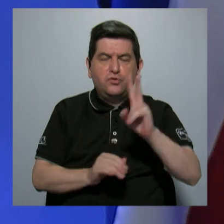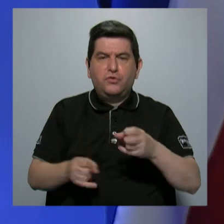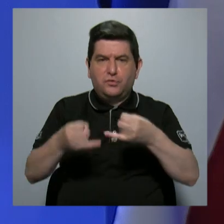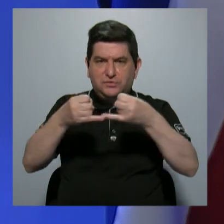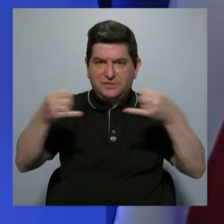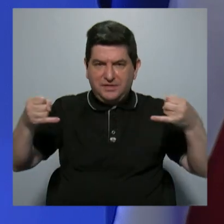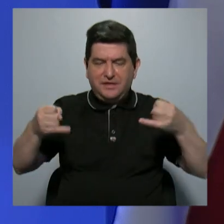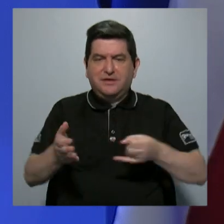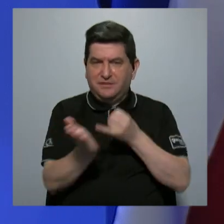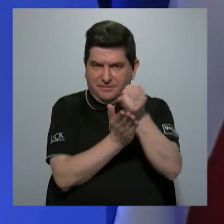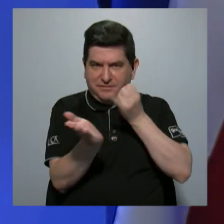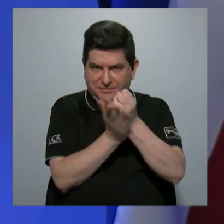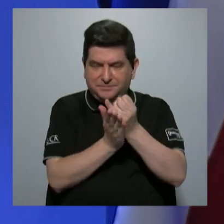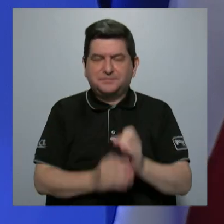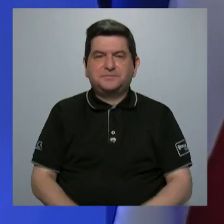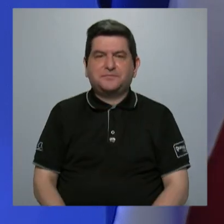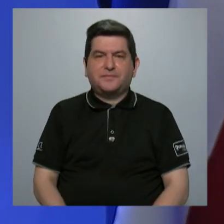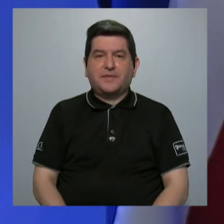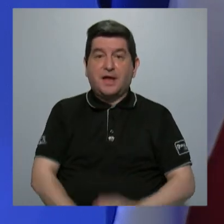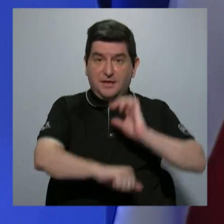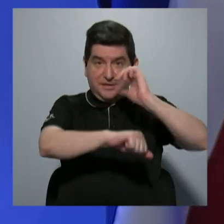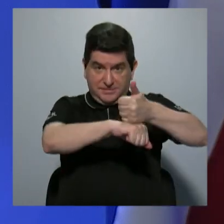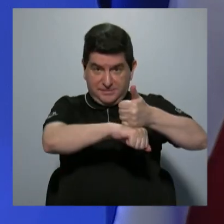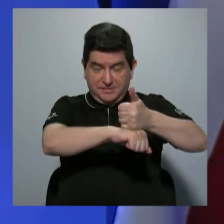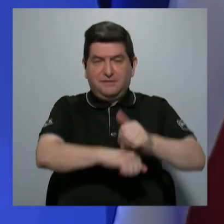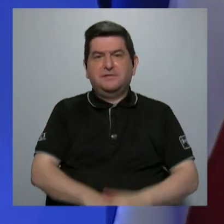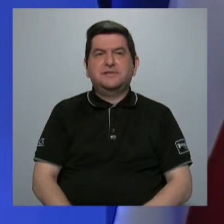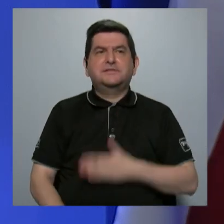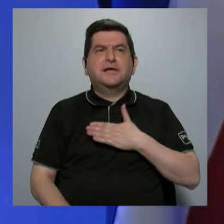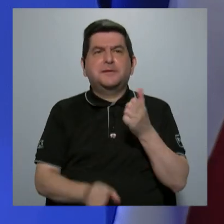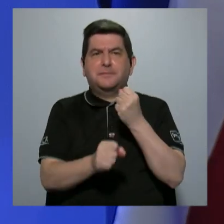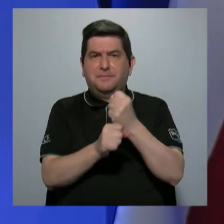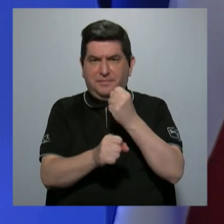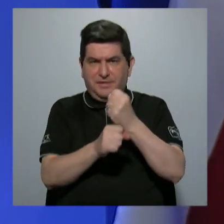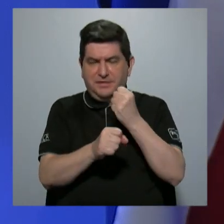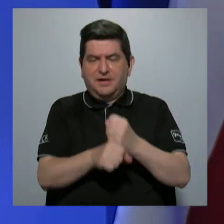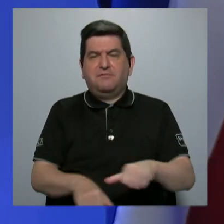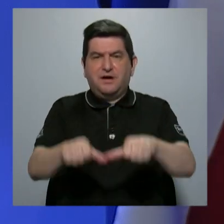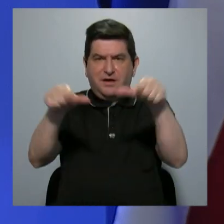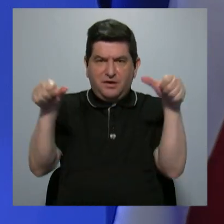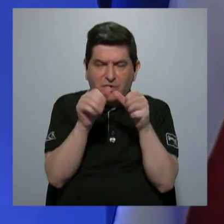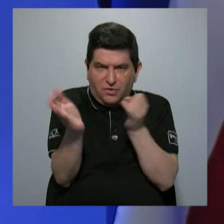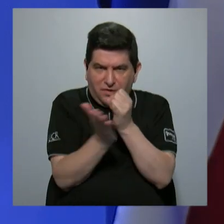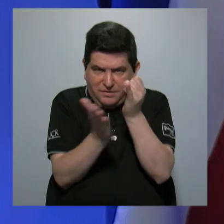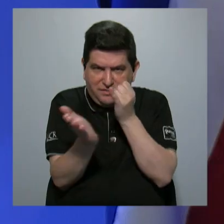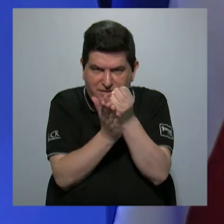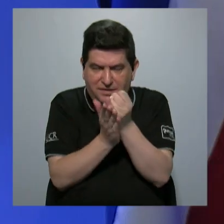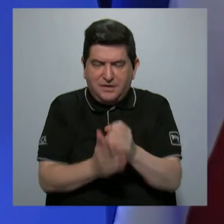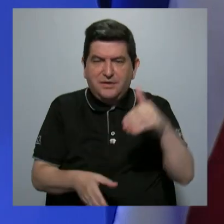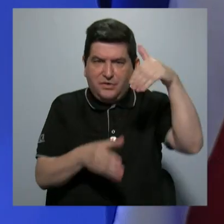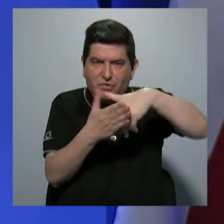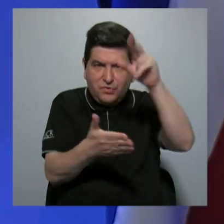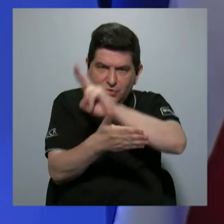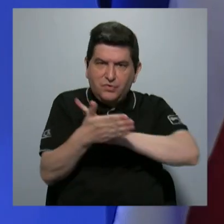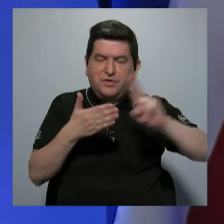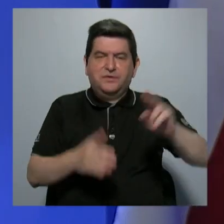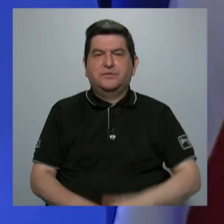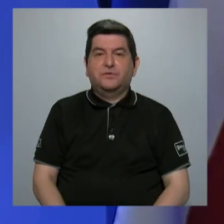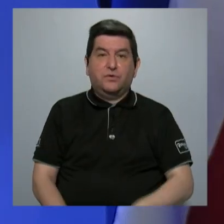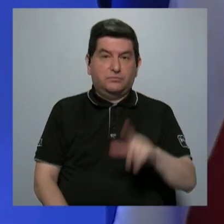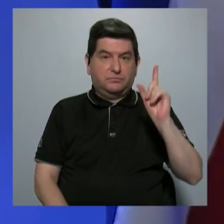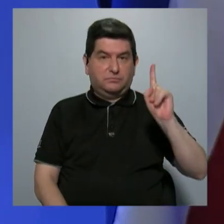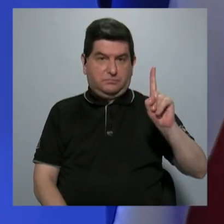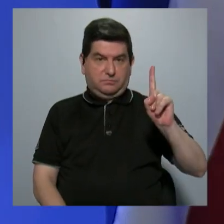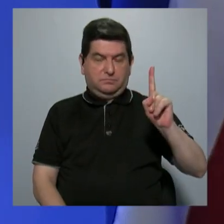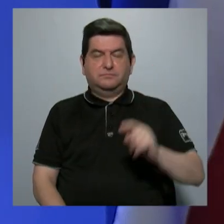de investigación, que son las que han marcado, digamos, mi trayectoria en el campo de la investigación dentro de la universidad. Una de